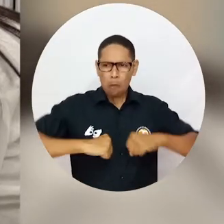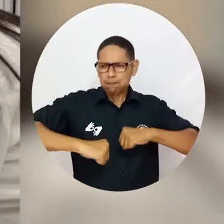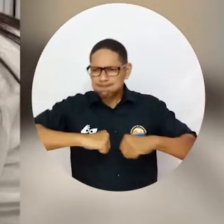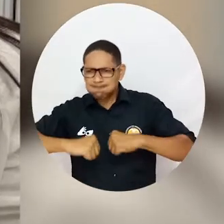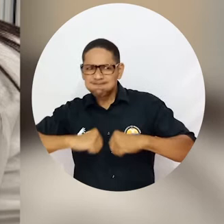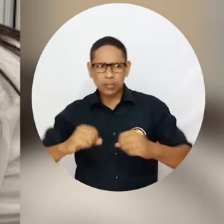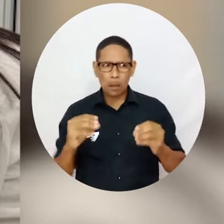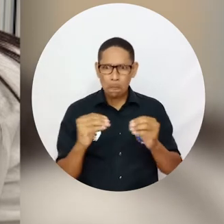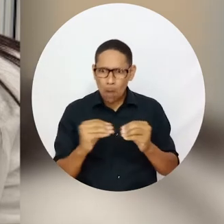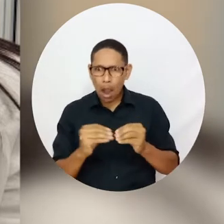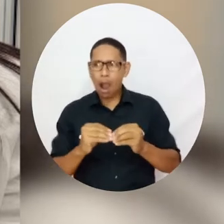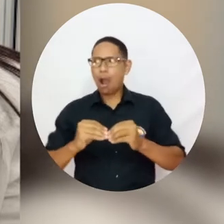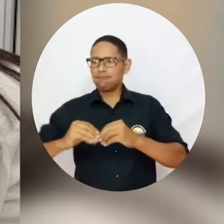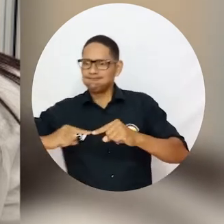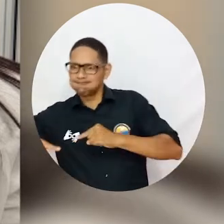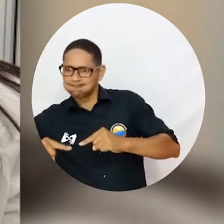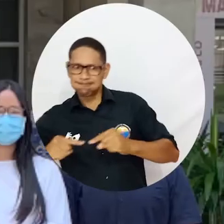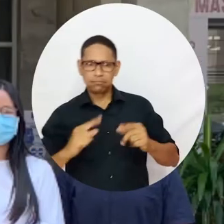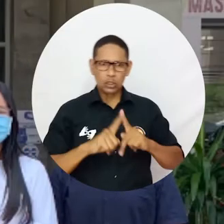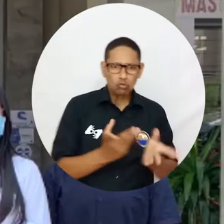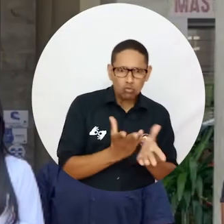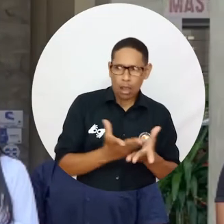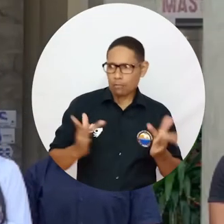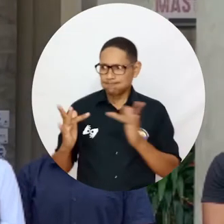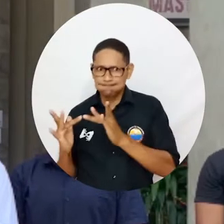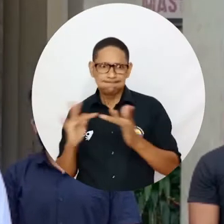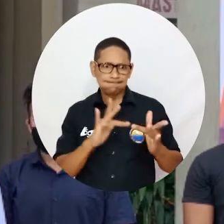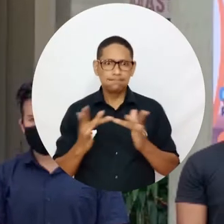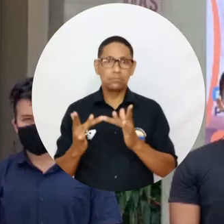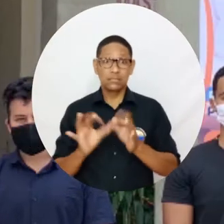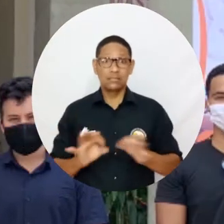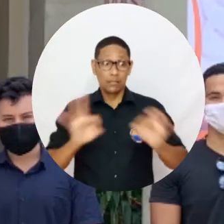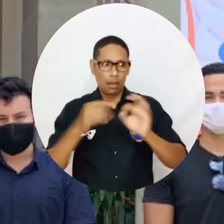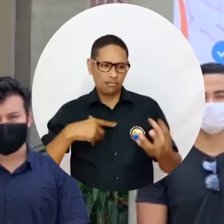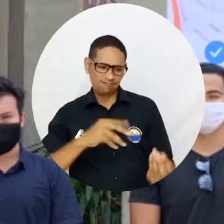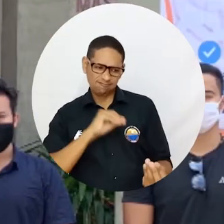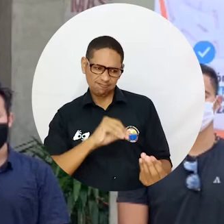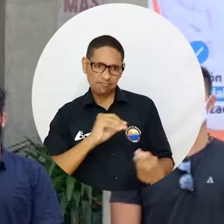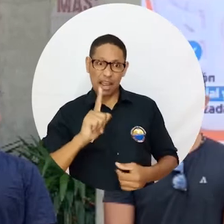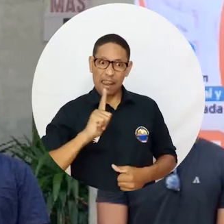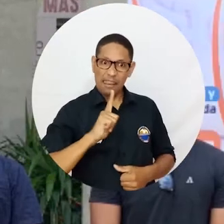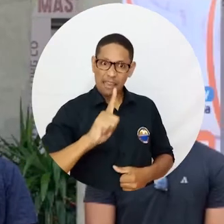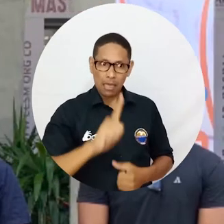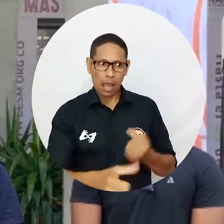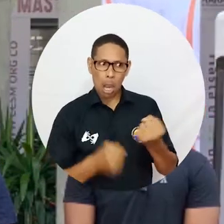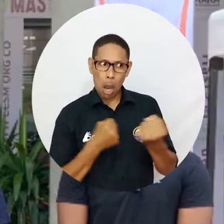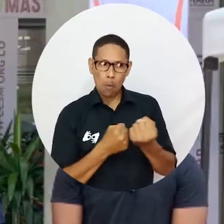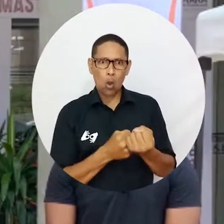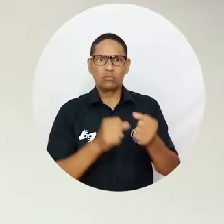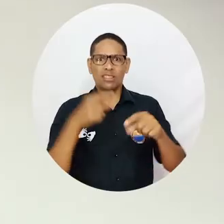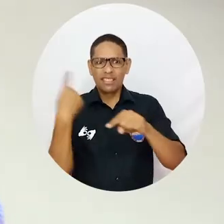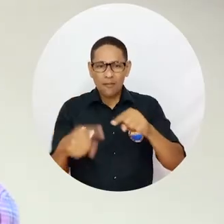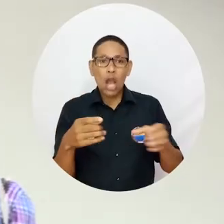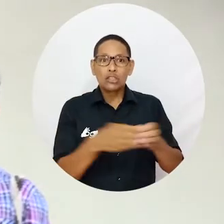puente entre la administración y los estudiantes. Mediante acciones de formación para el liderazgo, el apoyo y acompañamiento en la constitución de